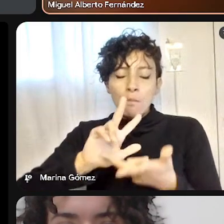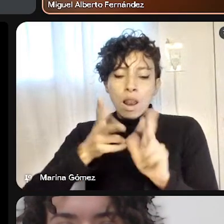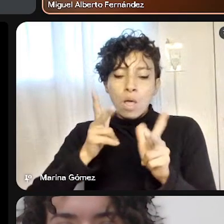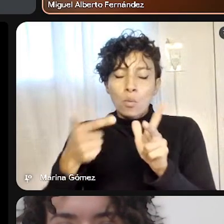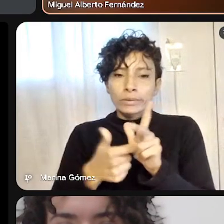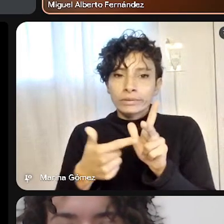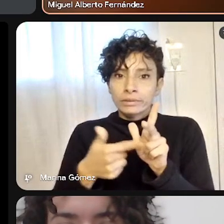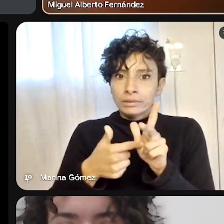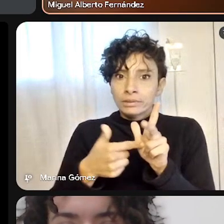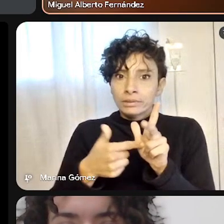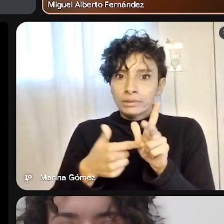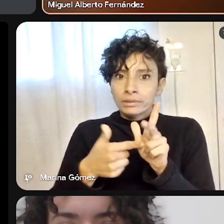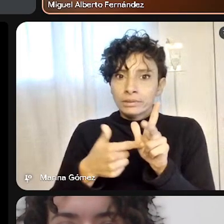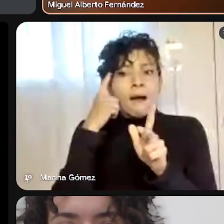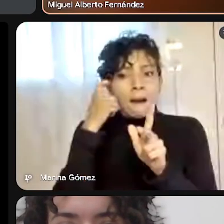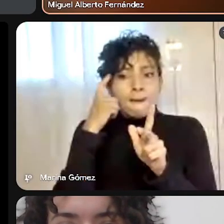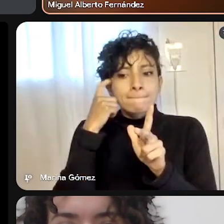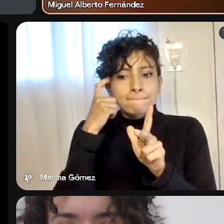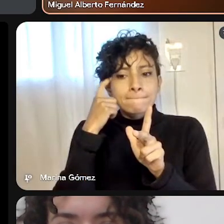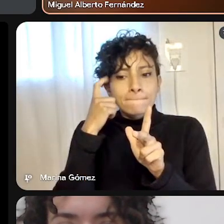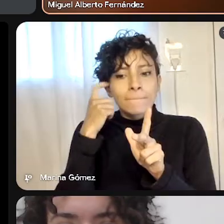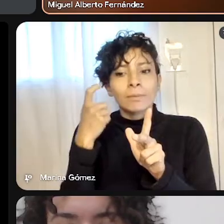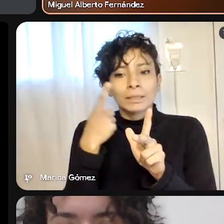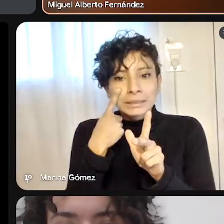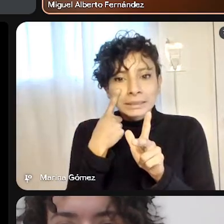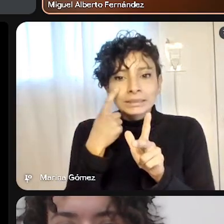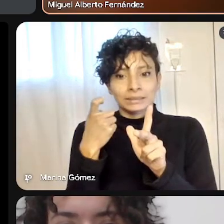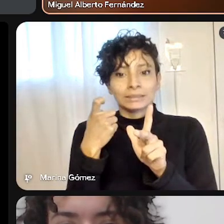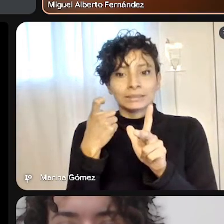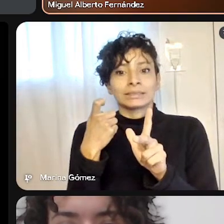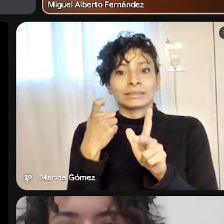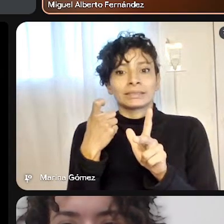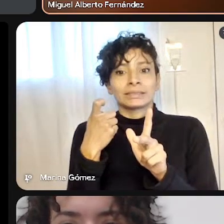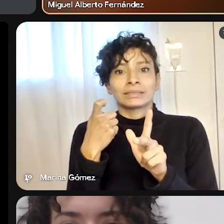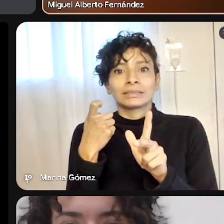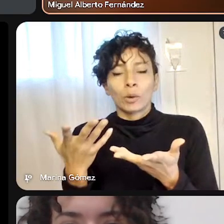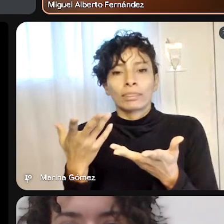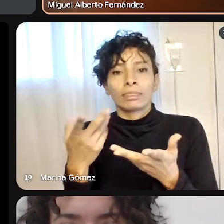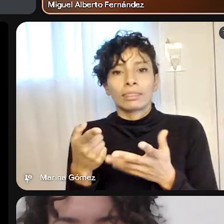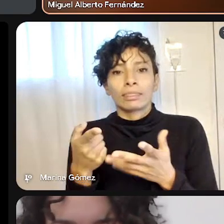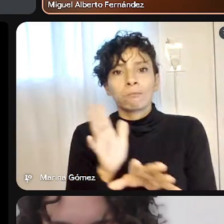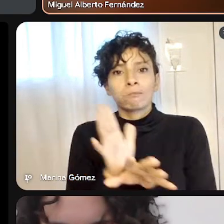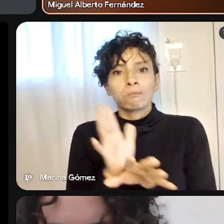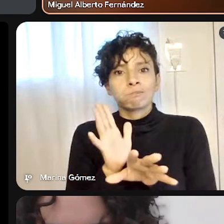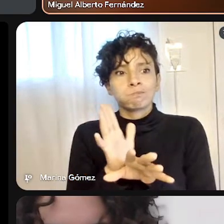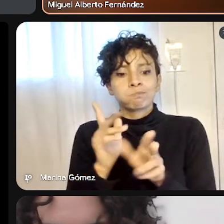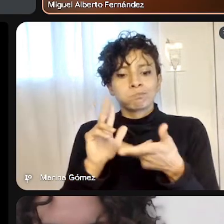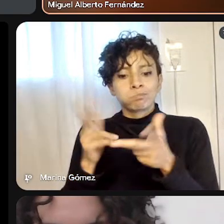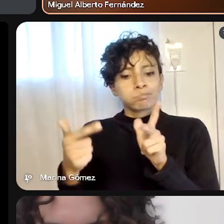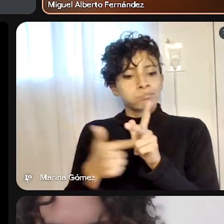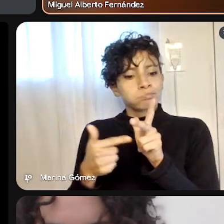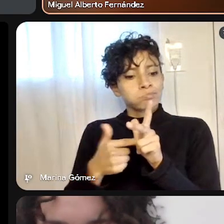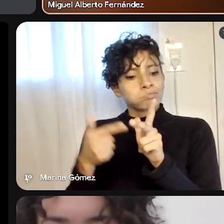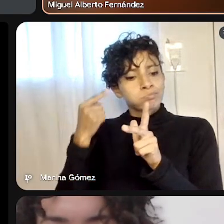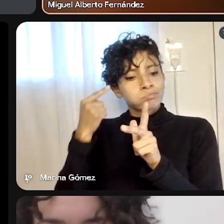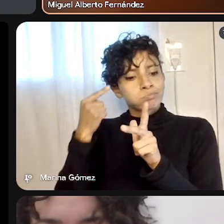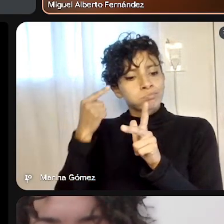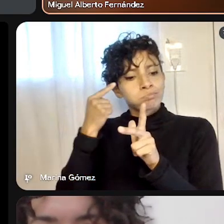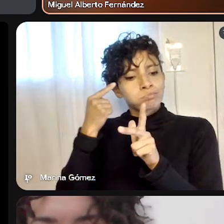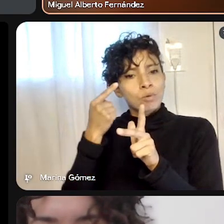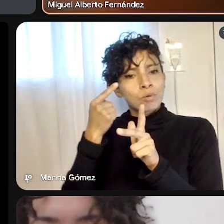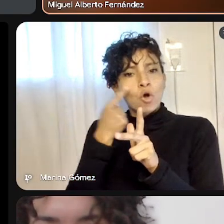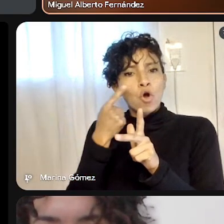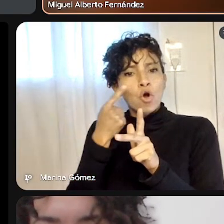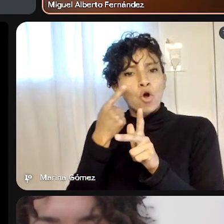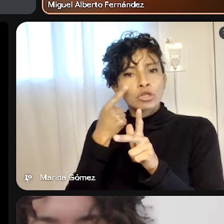que se dan cuenta, como que su conocimiento en la lengua de señas le da esa capacidad de saber